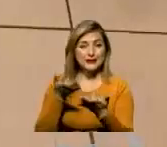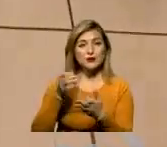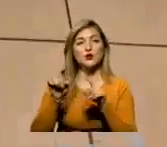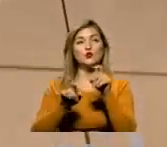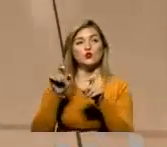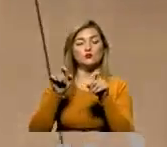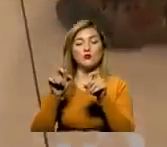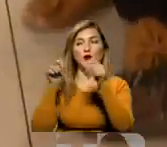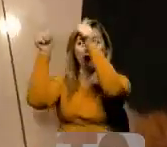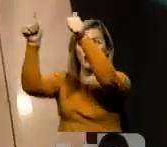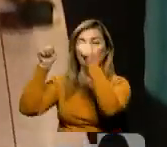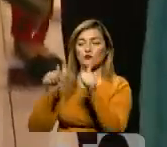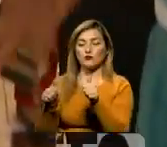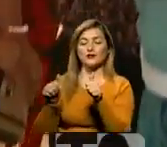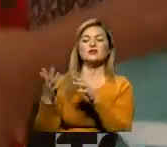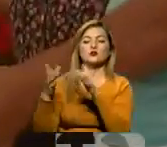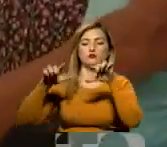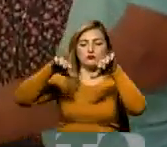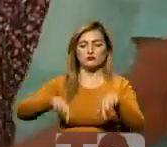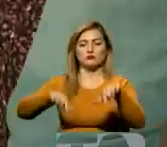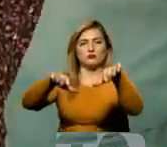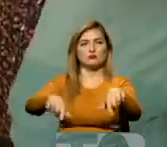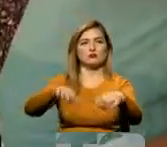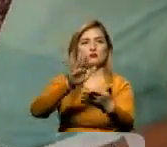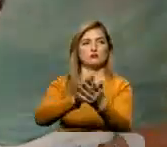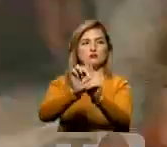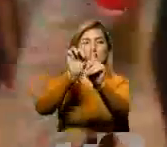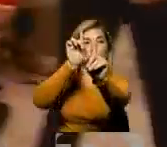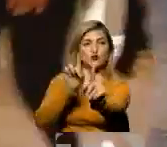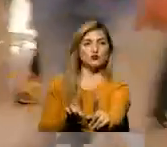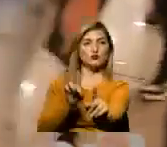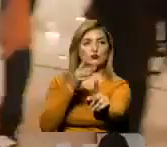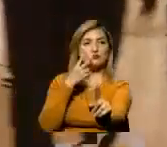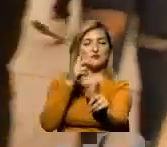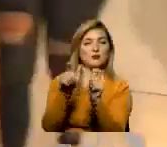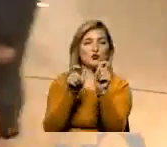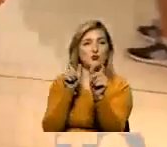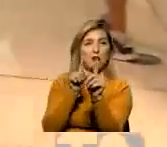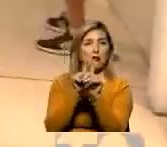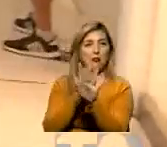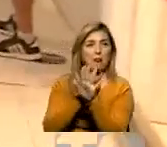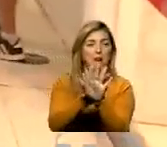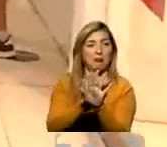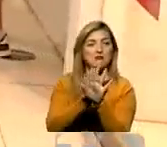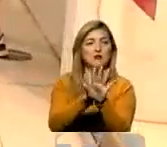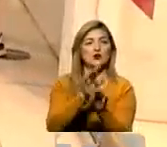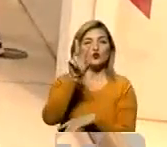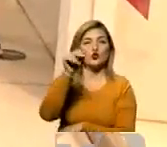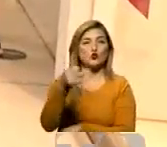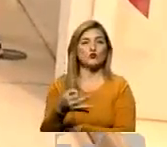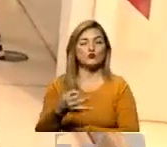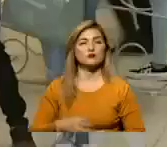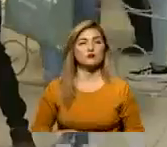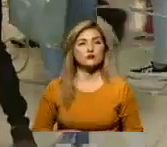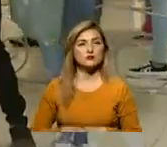pegar afiches en el piso para que se respete el distanciamiento, pues observamos que era complicado cumplirlo en